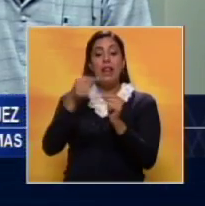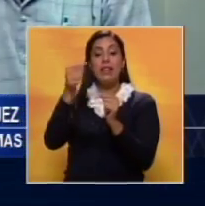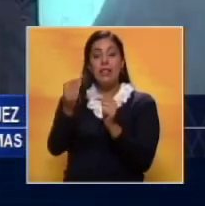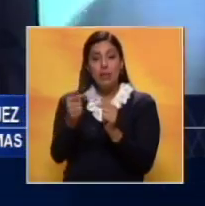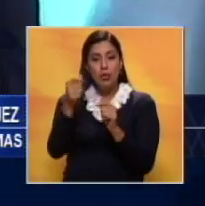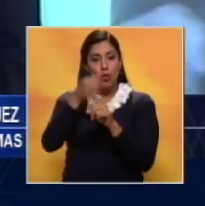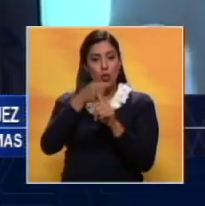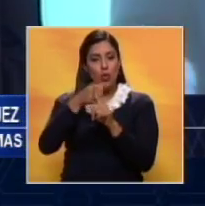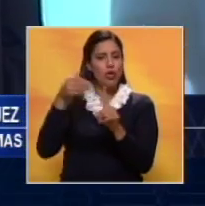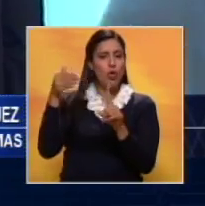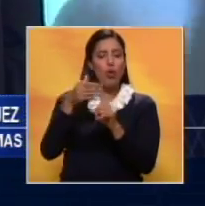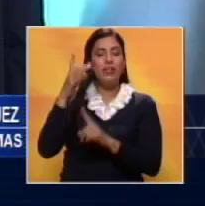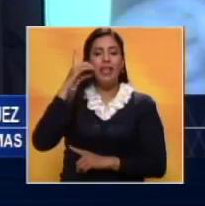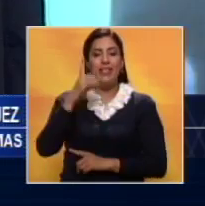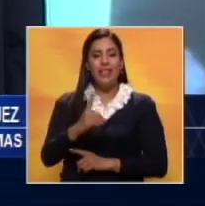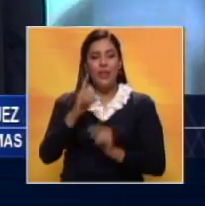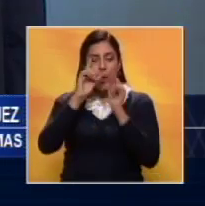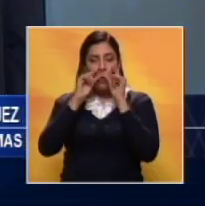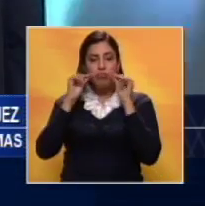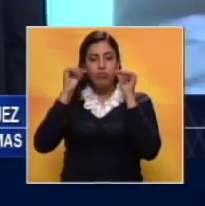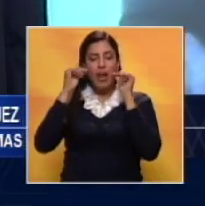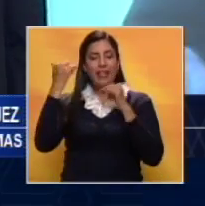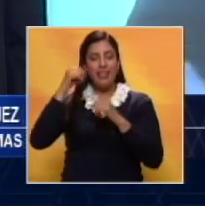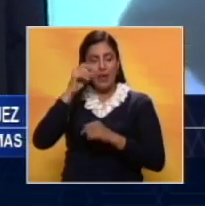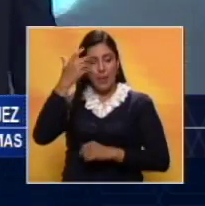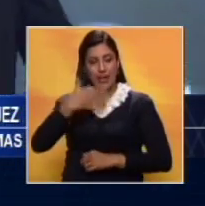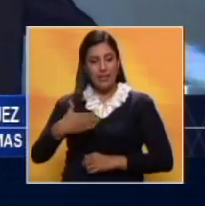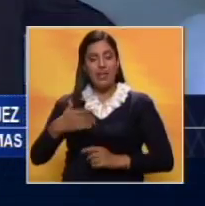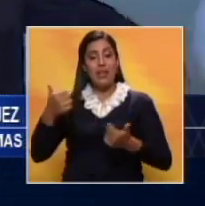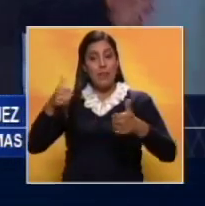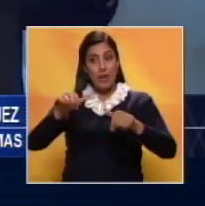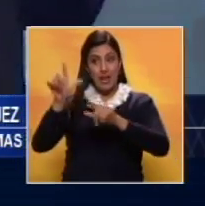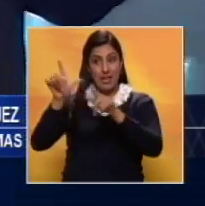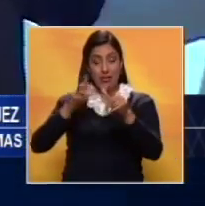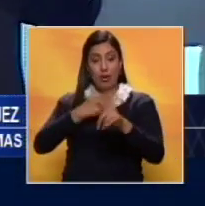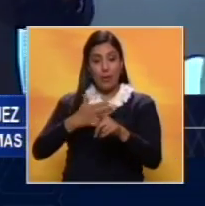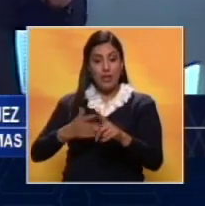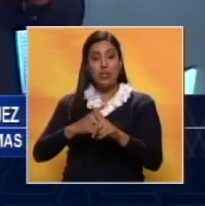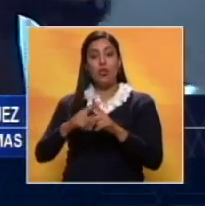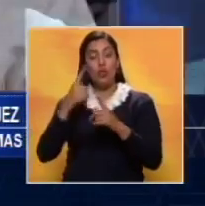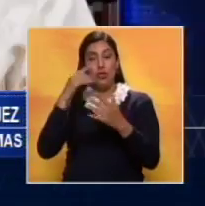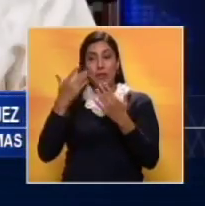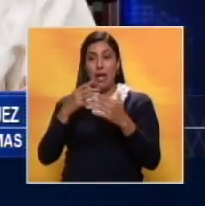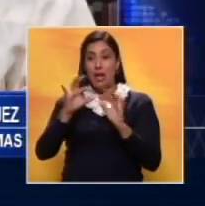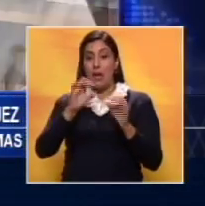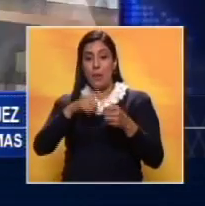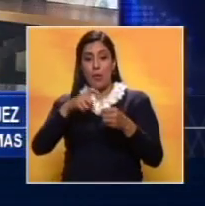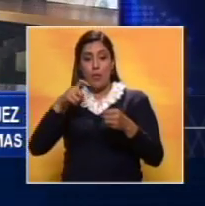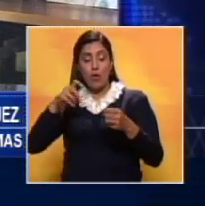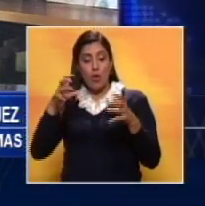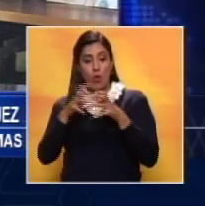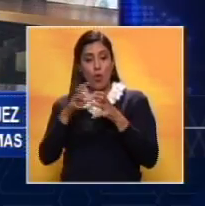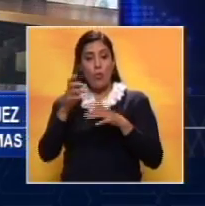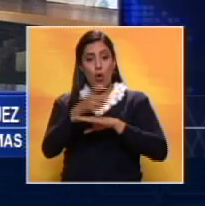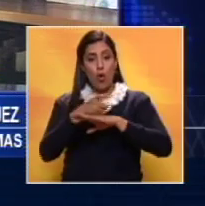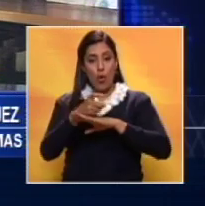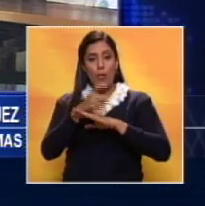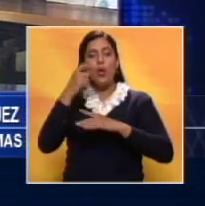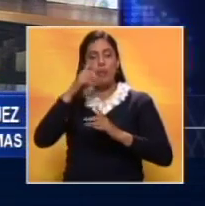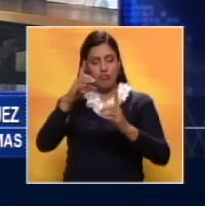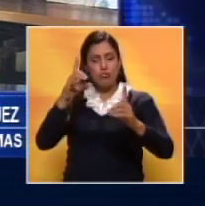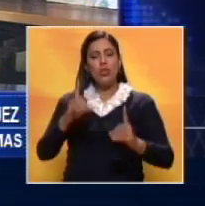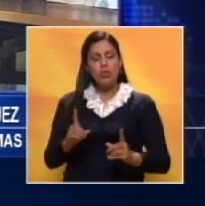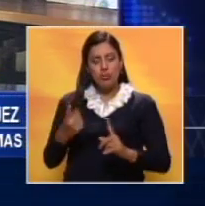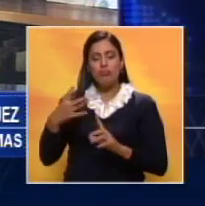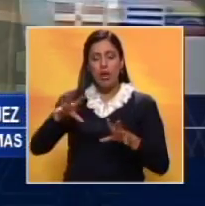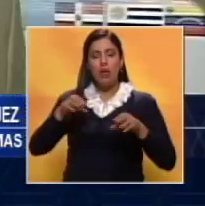Posteriormente luchó contra la dictadura de Marco Pérez Jiménez. Tras la caída de Pérez Jiménez y al ver la exclusión del Partido Comunista del gobierno,